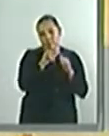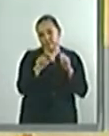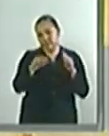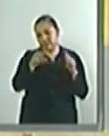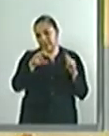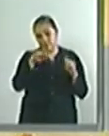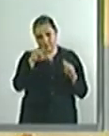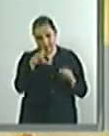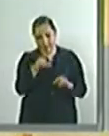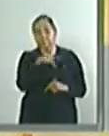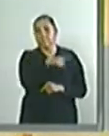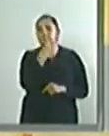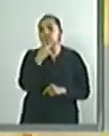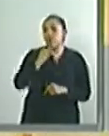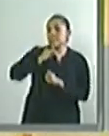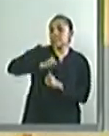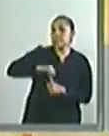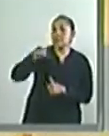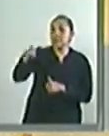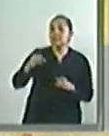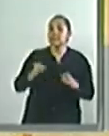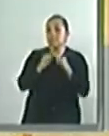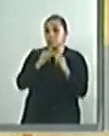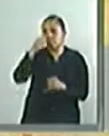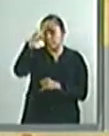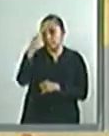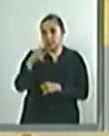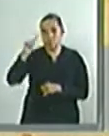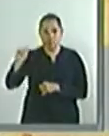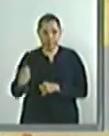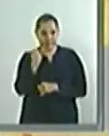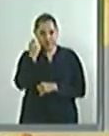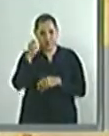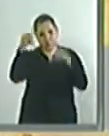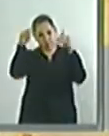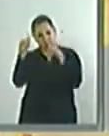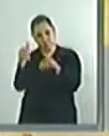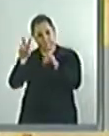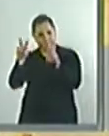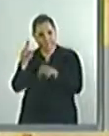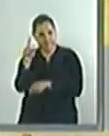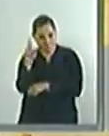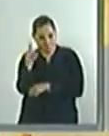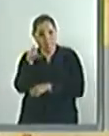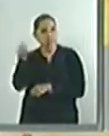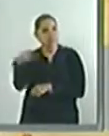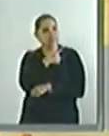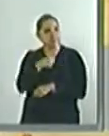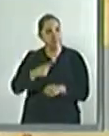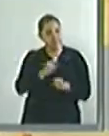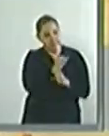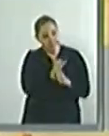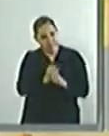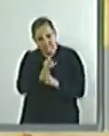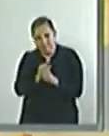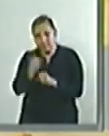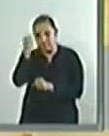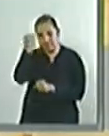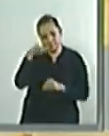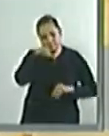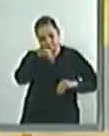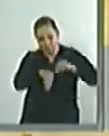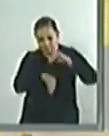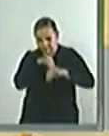instituto mexicano de tecnología del agua investigar desarrollar adaptar y